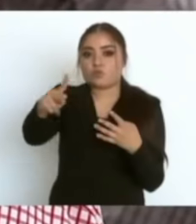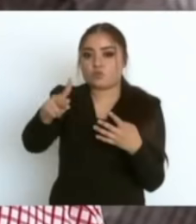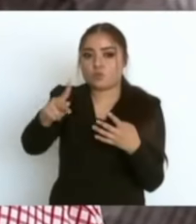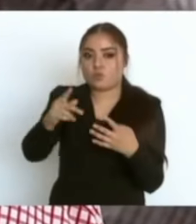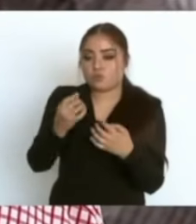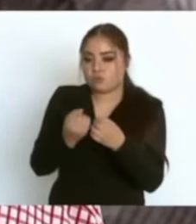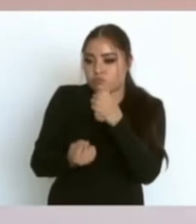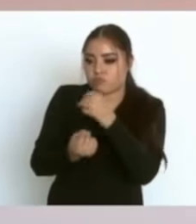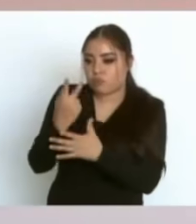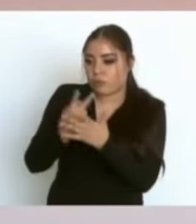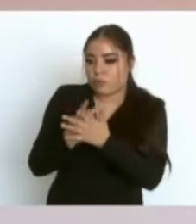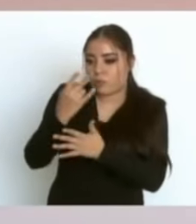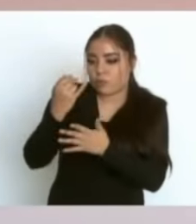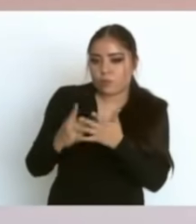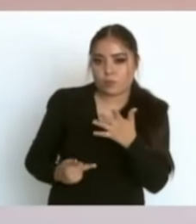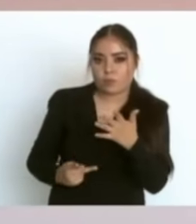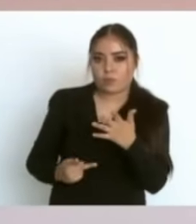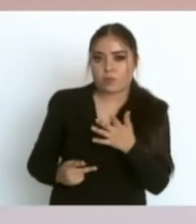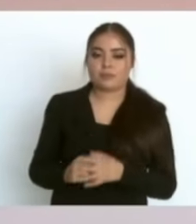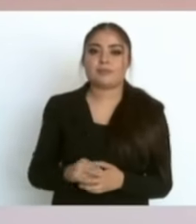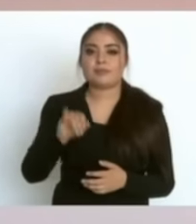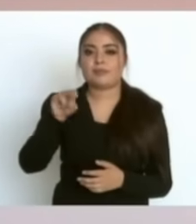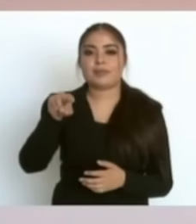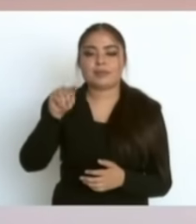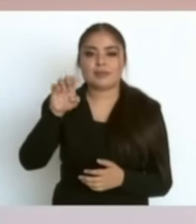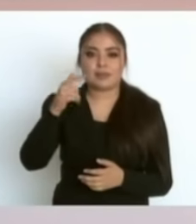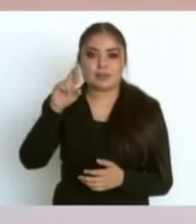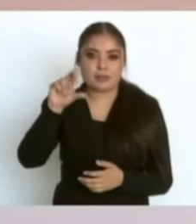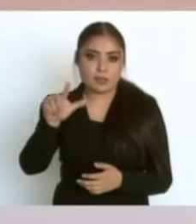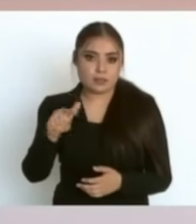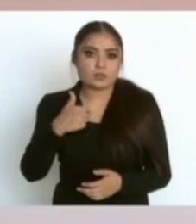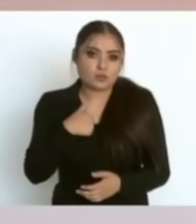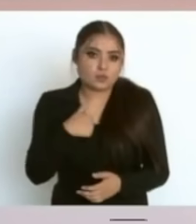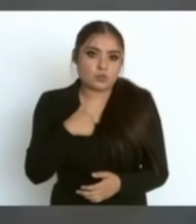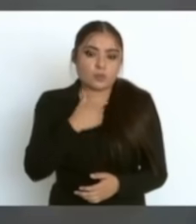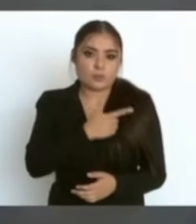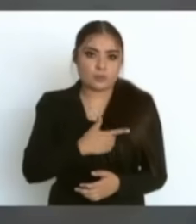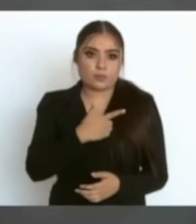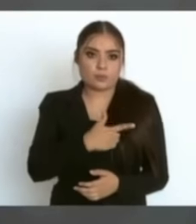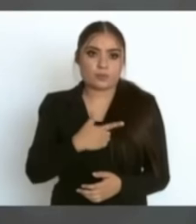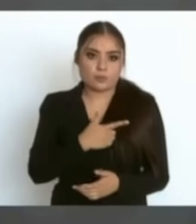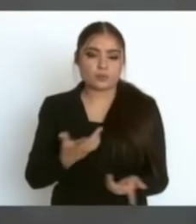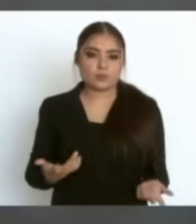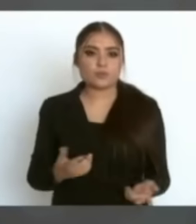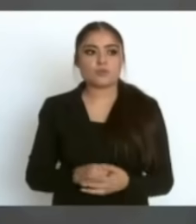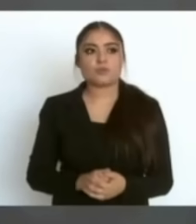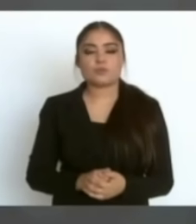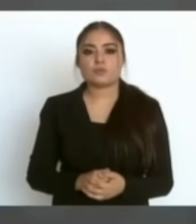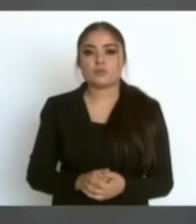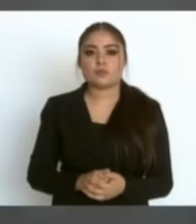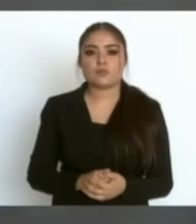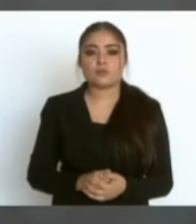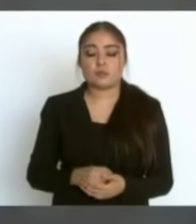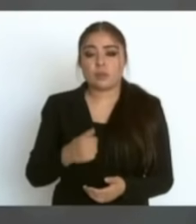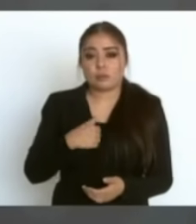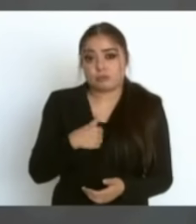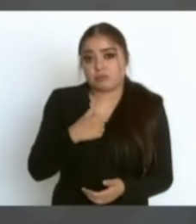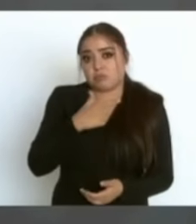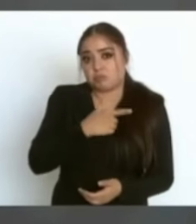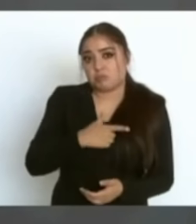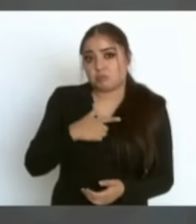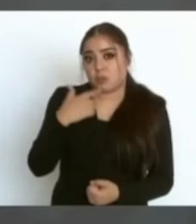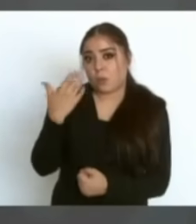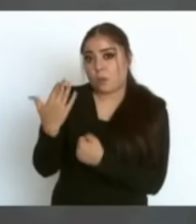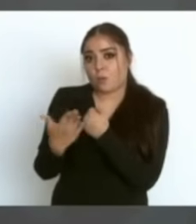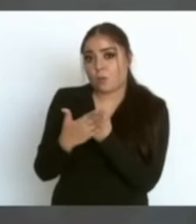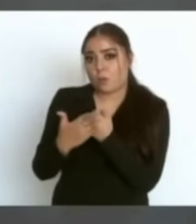integral que es lo que me gustaría que nos presentaran los